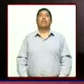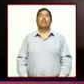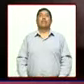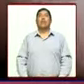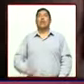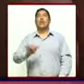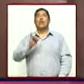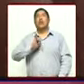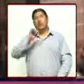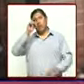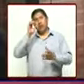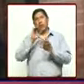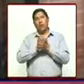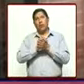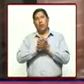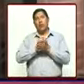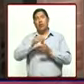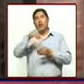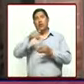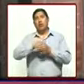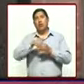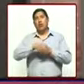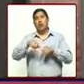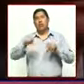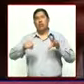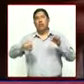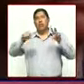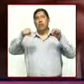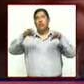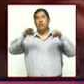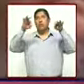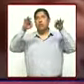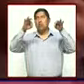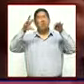Y yo creo que el referéndum, de manera personal, no va.